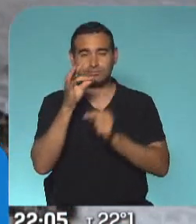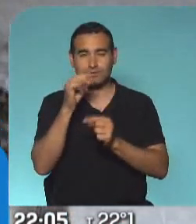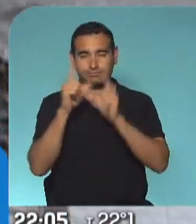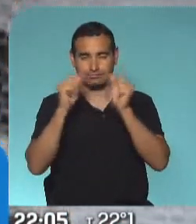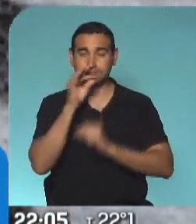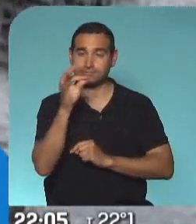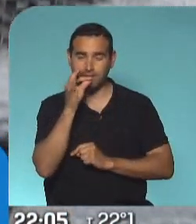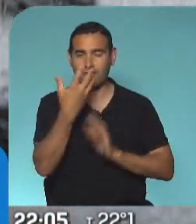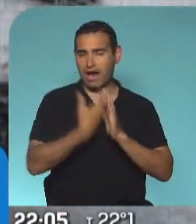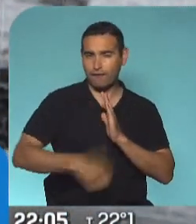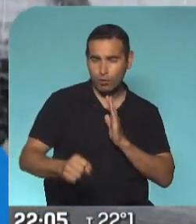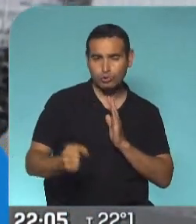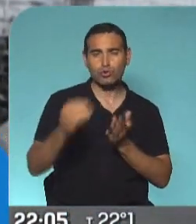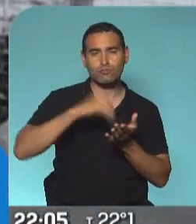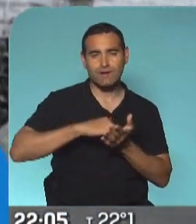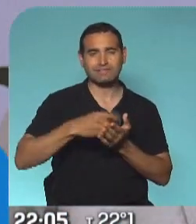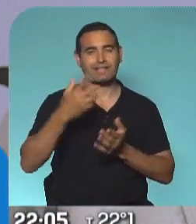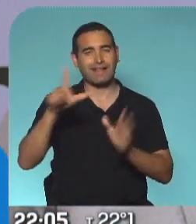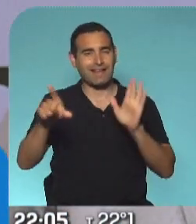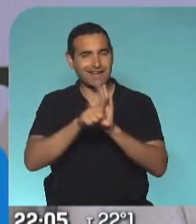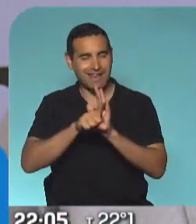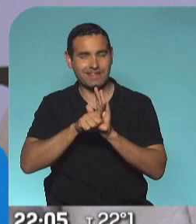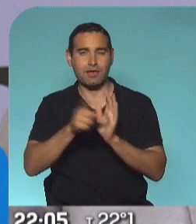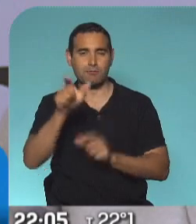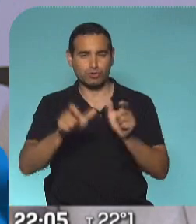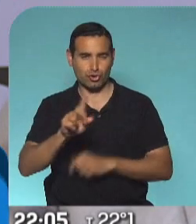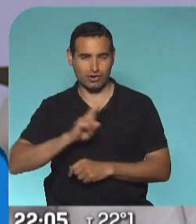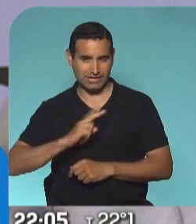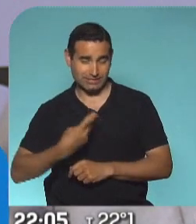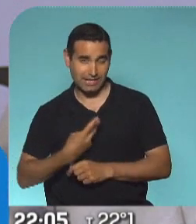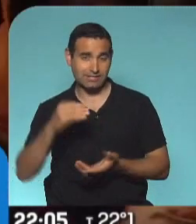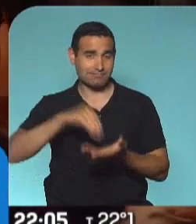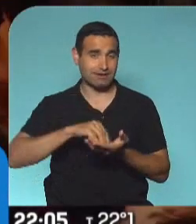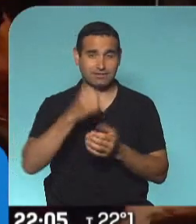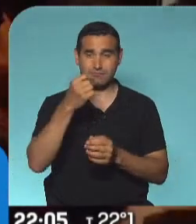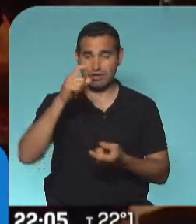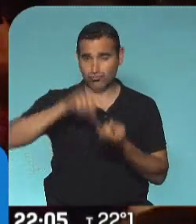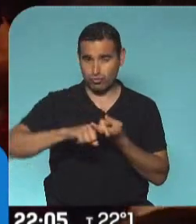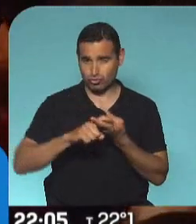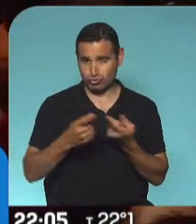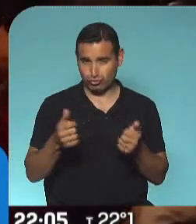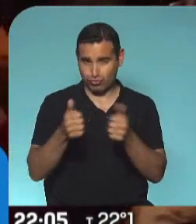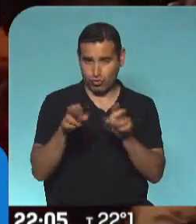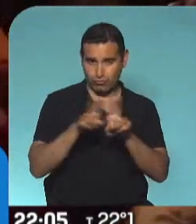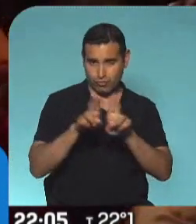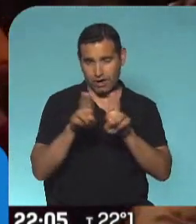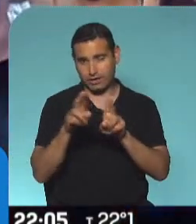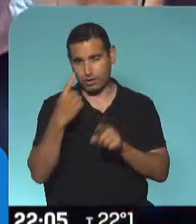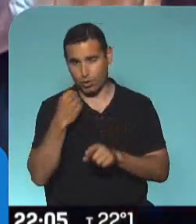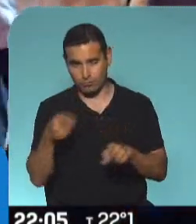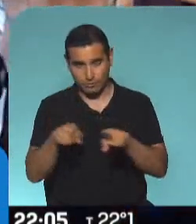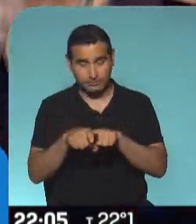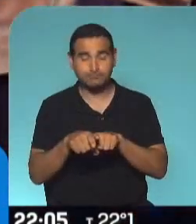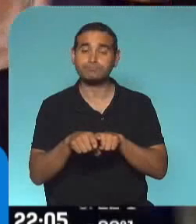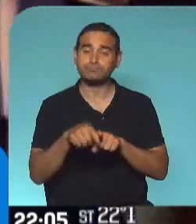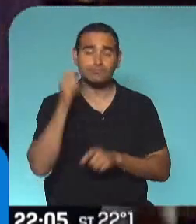del aborto, la ley integral para personas trans y el matrimonio igualitario. La geografía electoral muestra un frente amplio